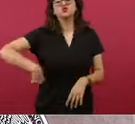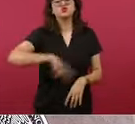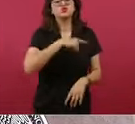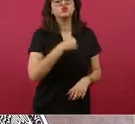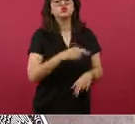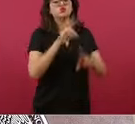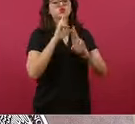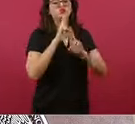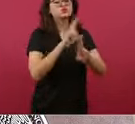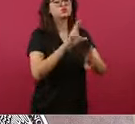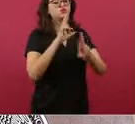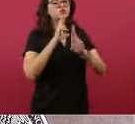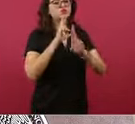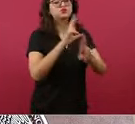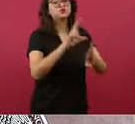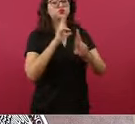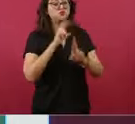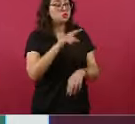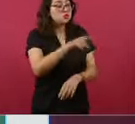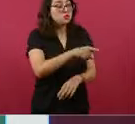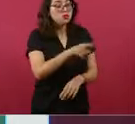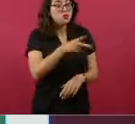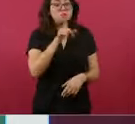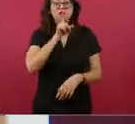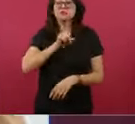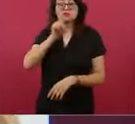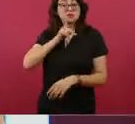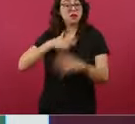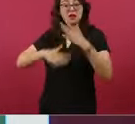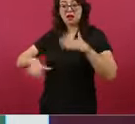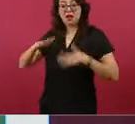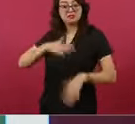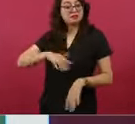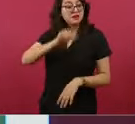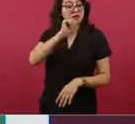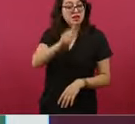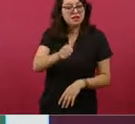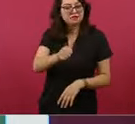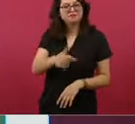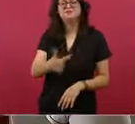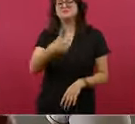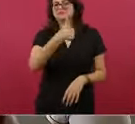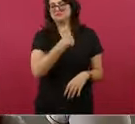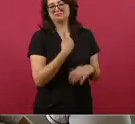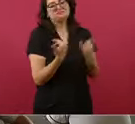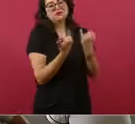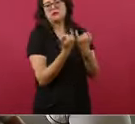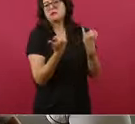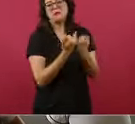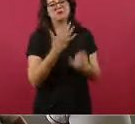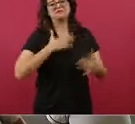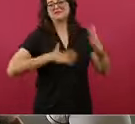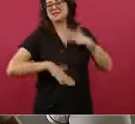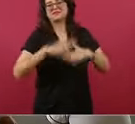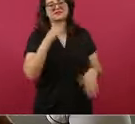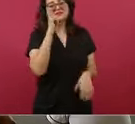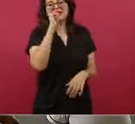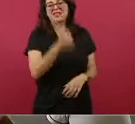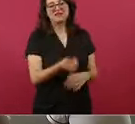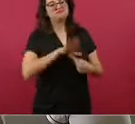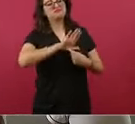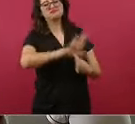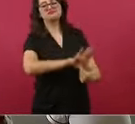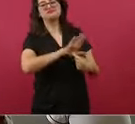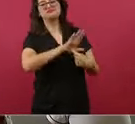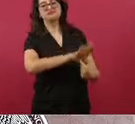quién se cansa primero. Vamos con la siguiente. Bueno, este parece chiste, pero es